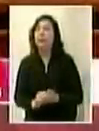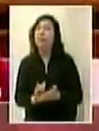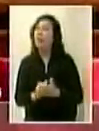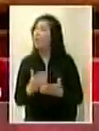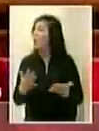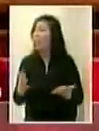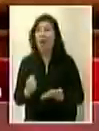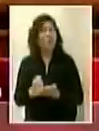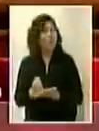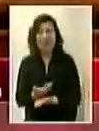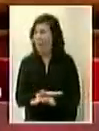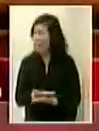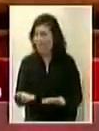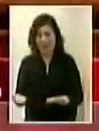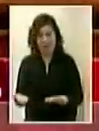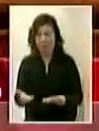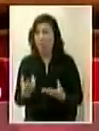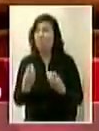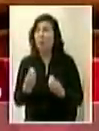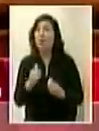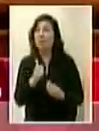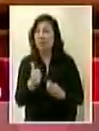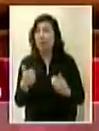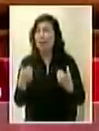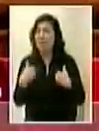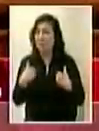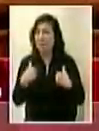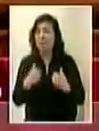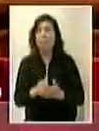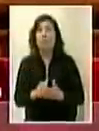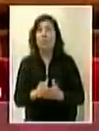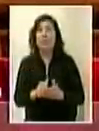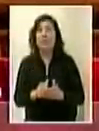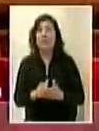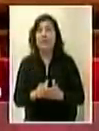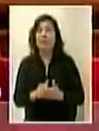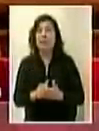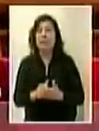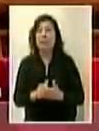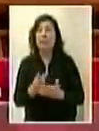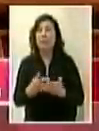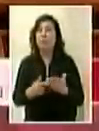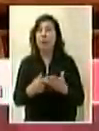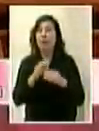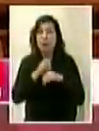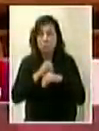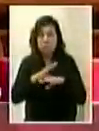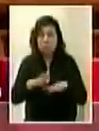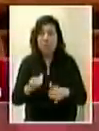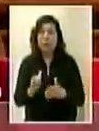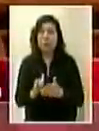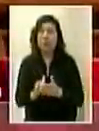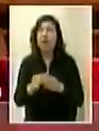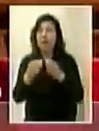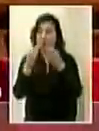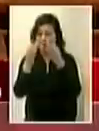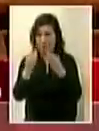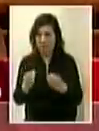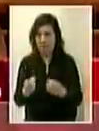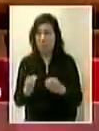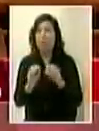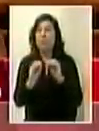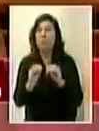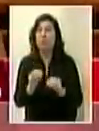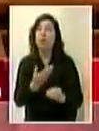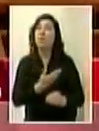no ayudaron en nada a la solución, porque ellos debieron de haber sido los que transmitían la verdadera